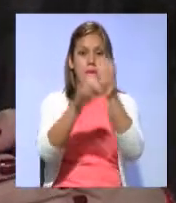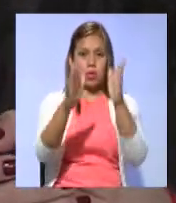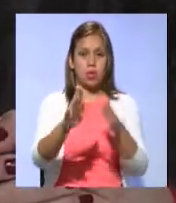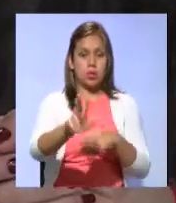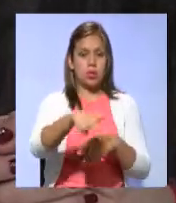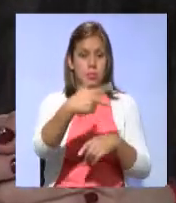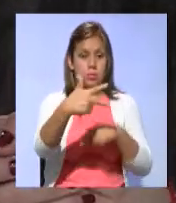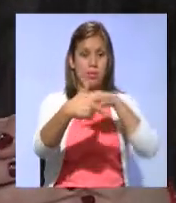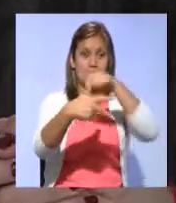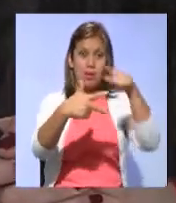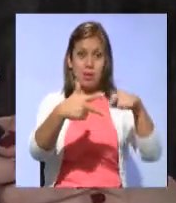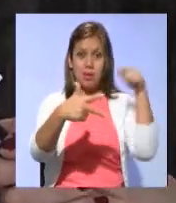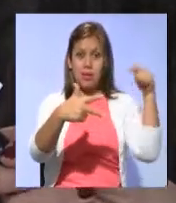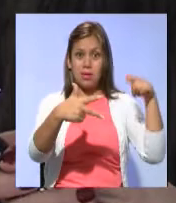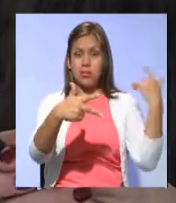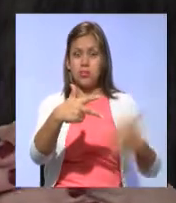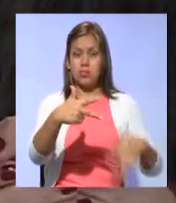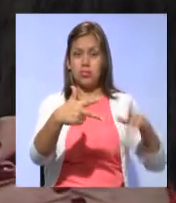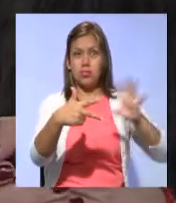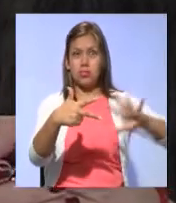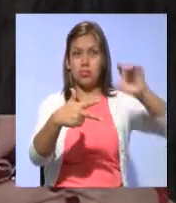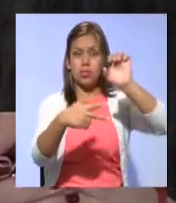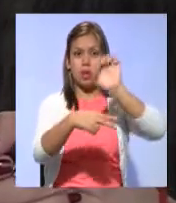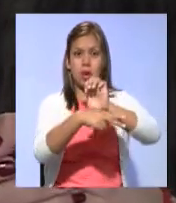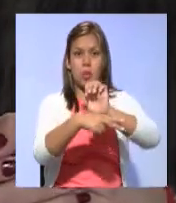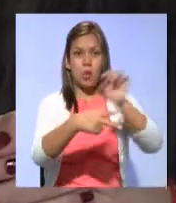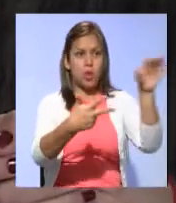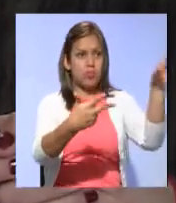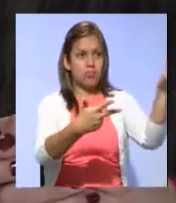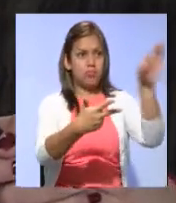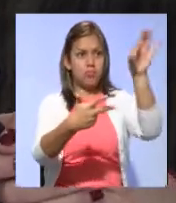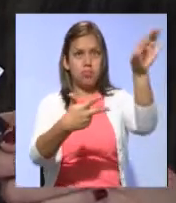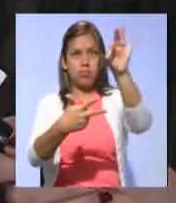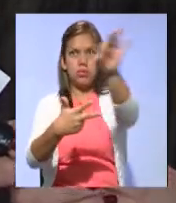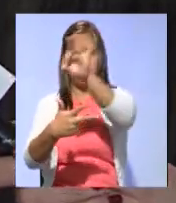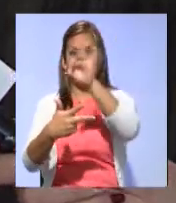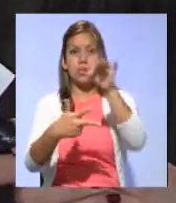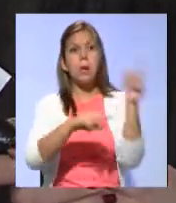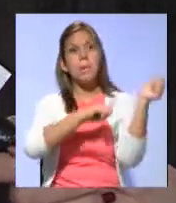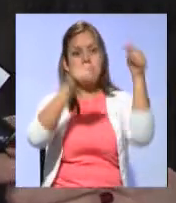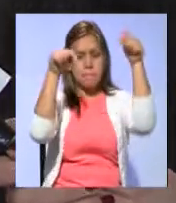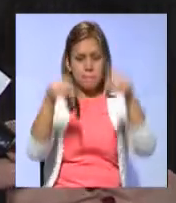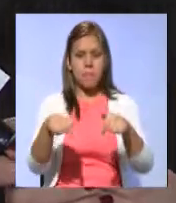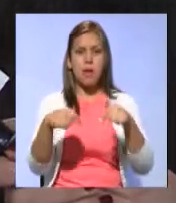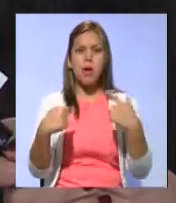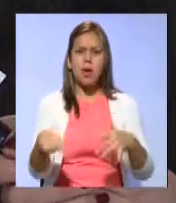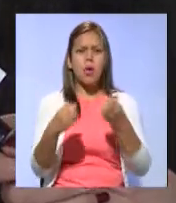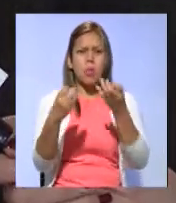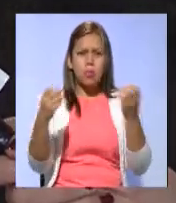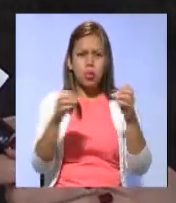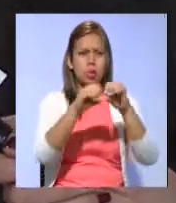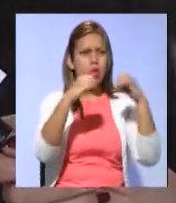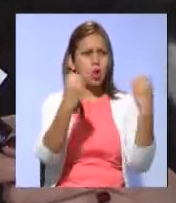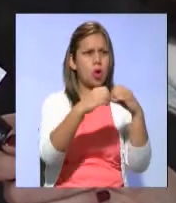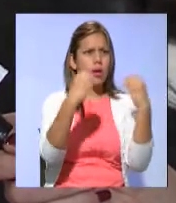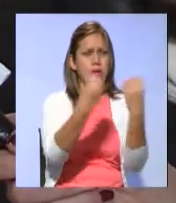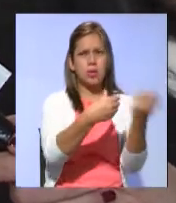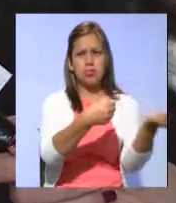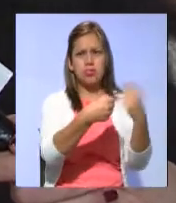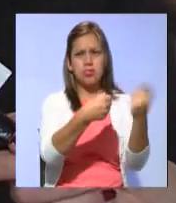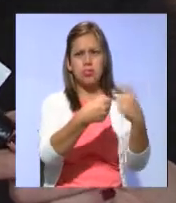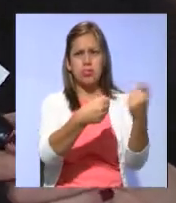las tres grandes centrales a nivel país, que en ellos confluyen muchas organizaciones, confederaciones y